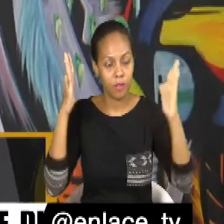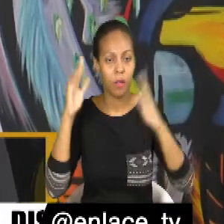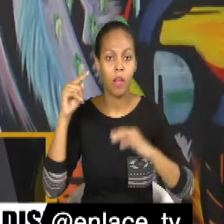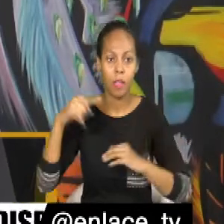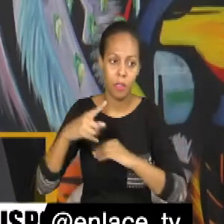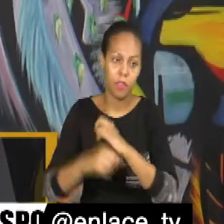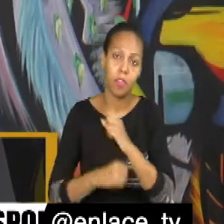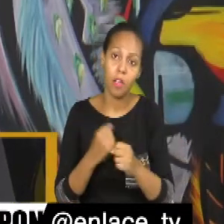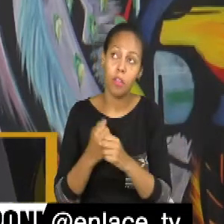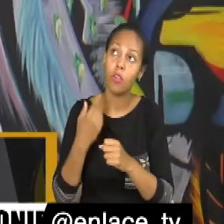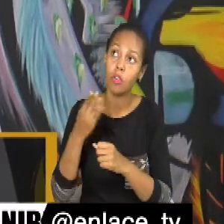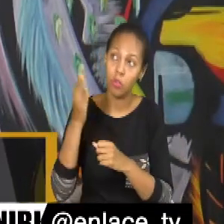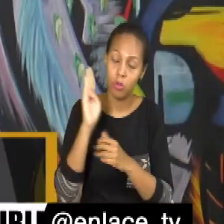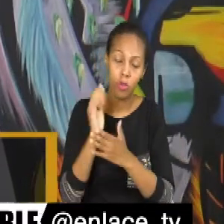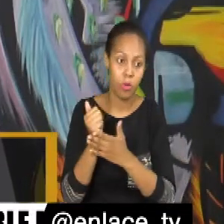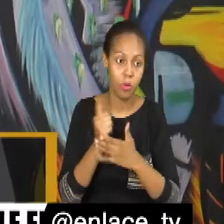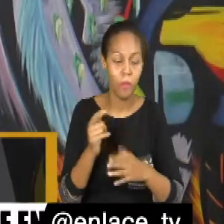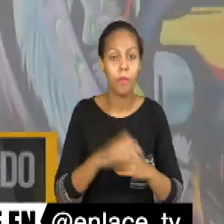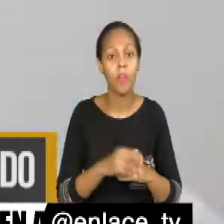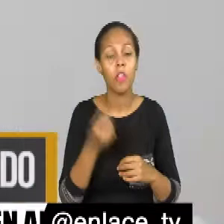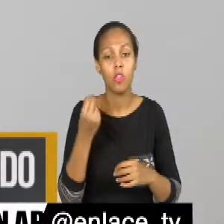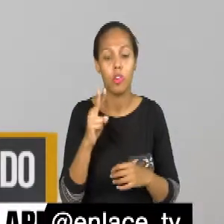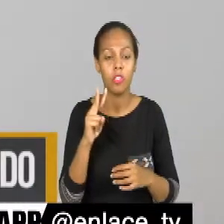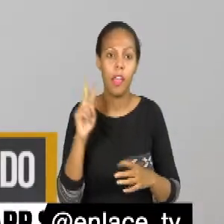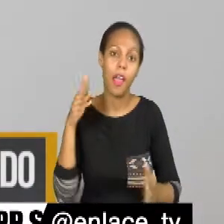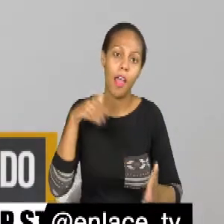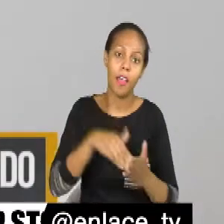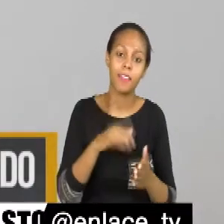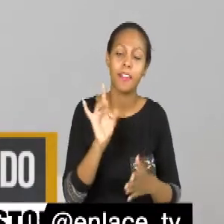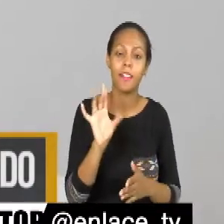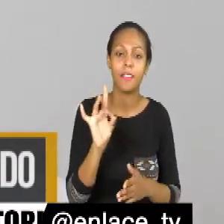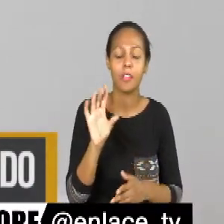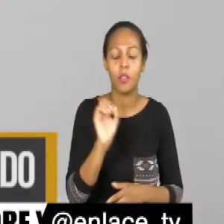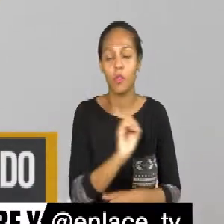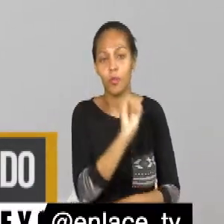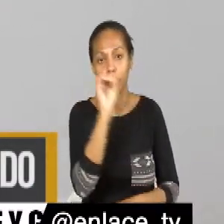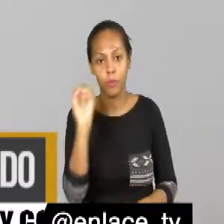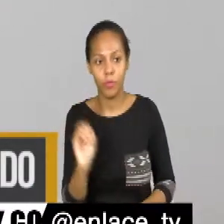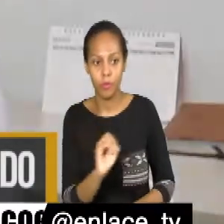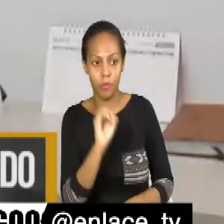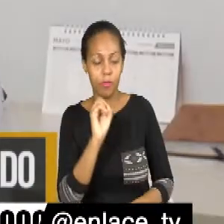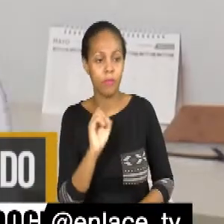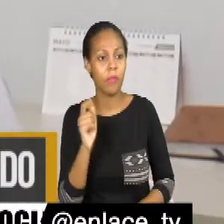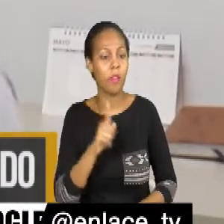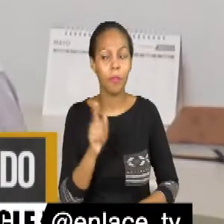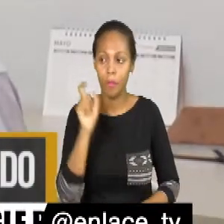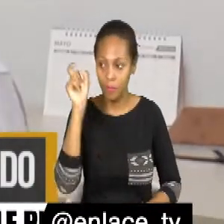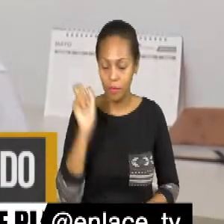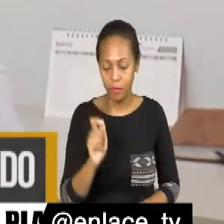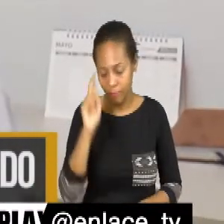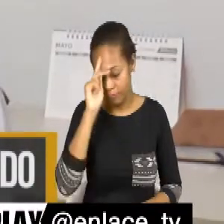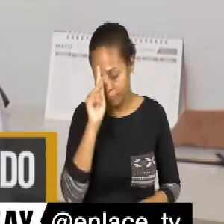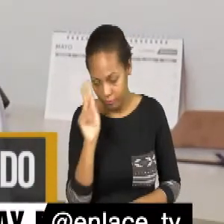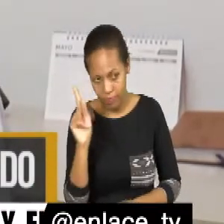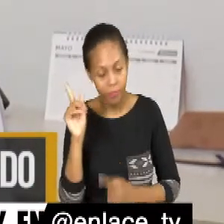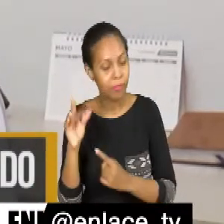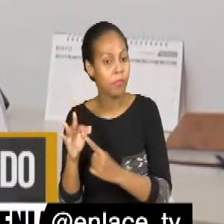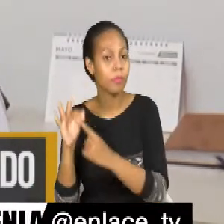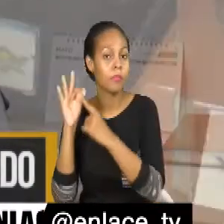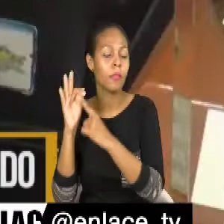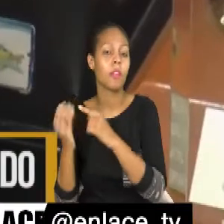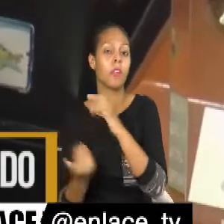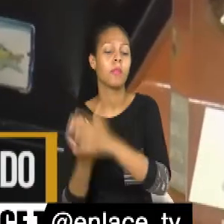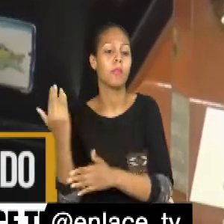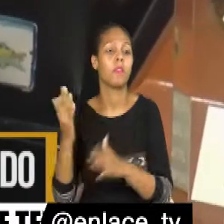de Dios, va del 12 al 15 de octubre. Definidas la fecha de realización y el homenajeado de este año, la Junta Directiva anuncia el inicio de la